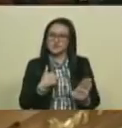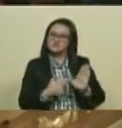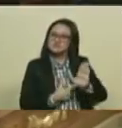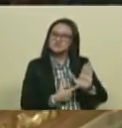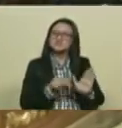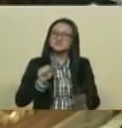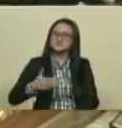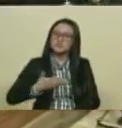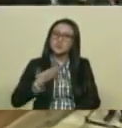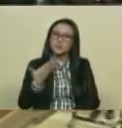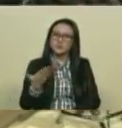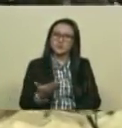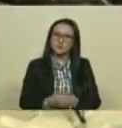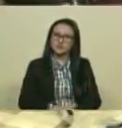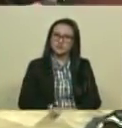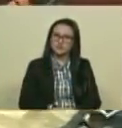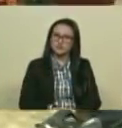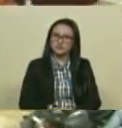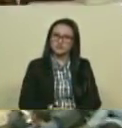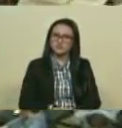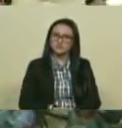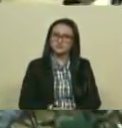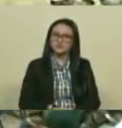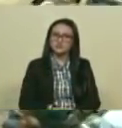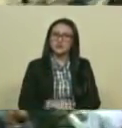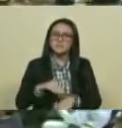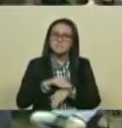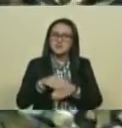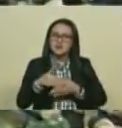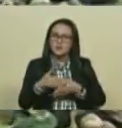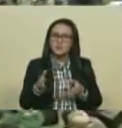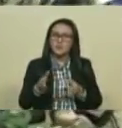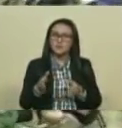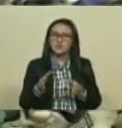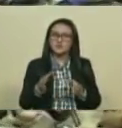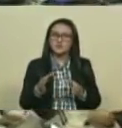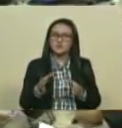se puede tener un Ministerio Público